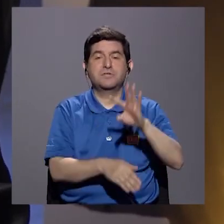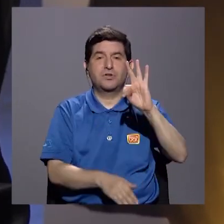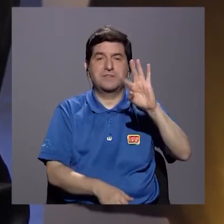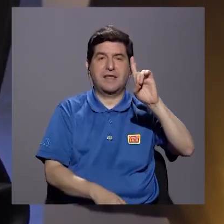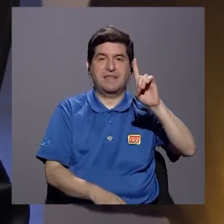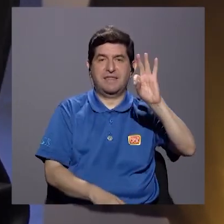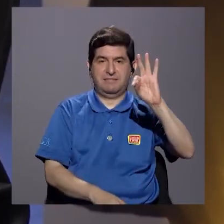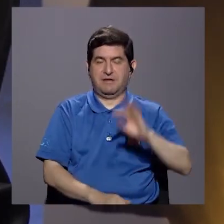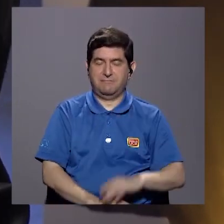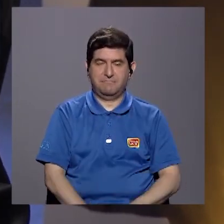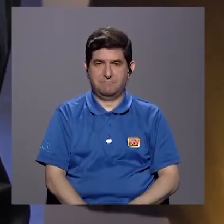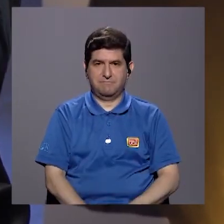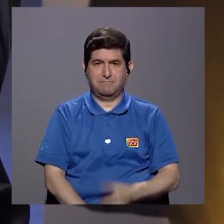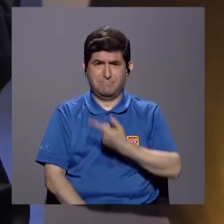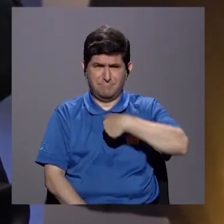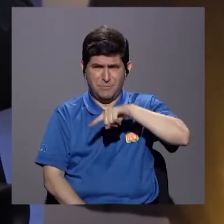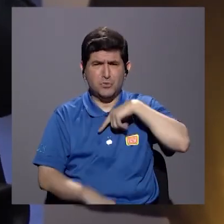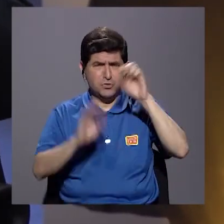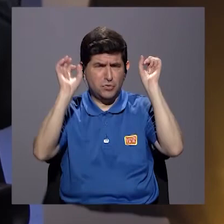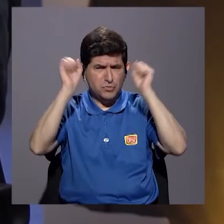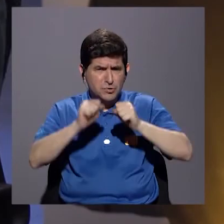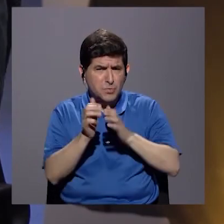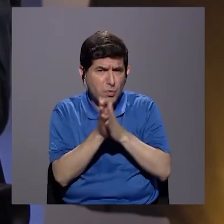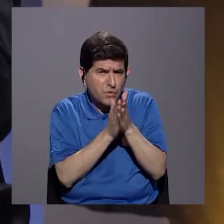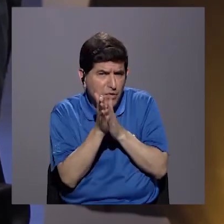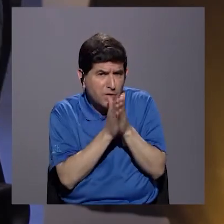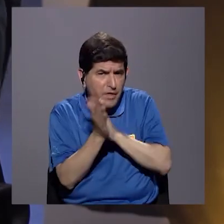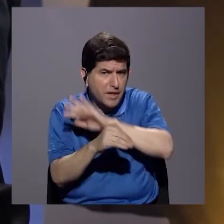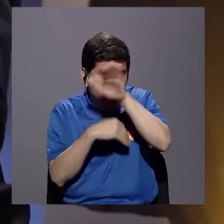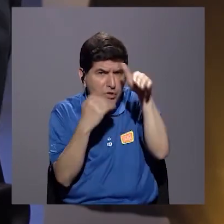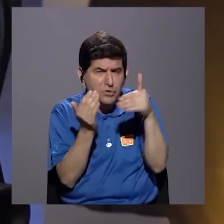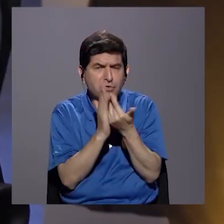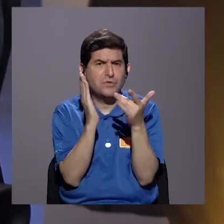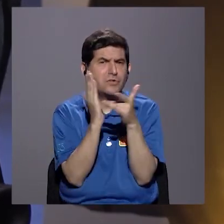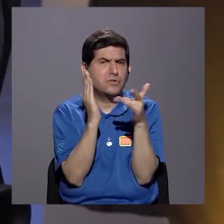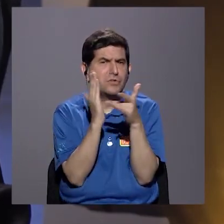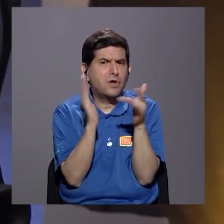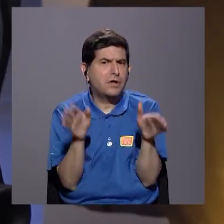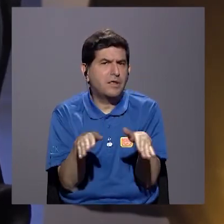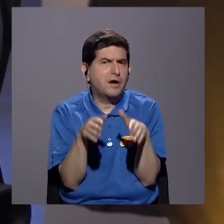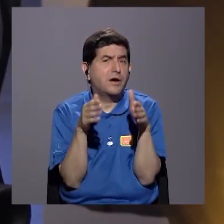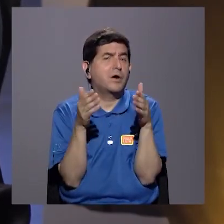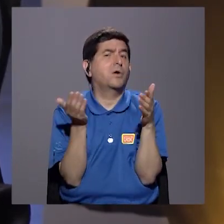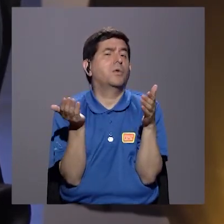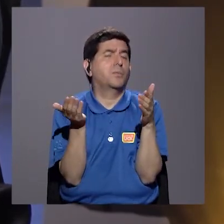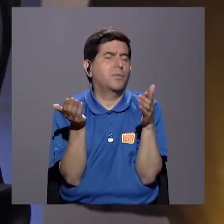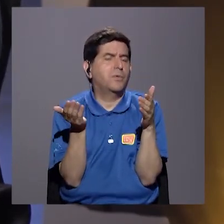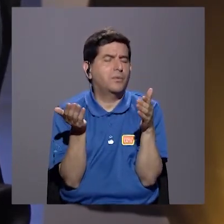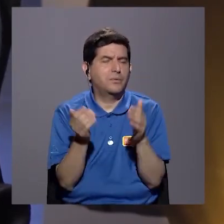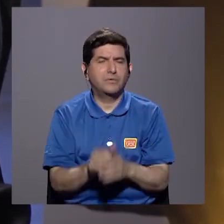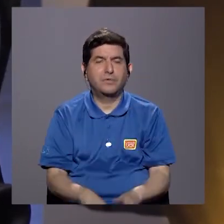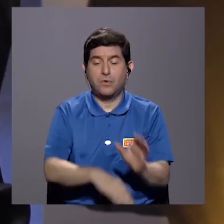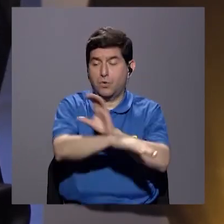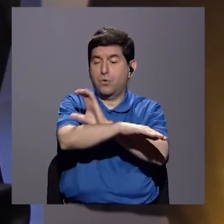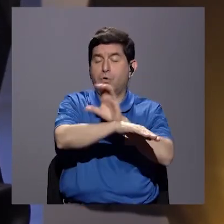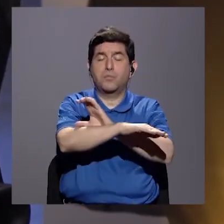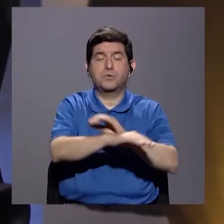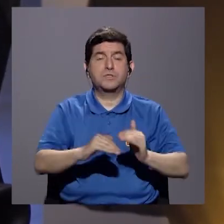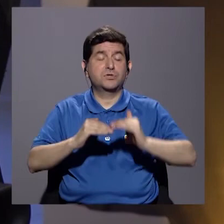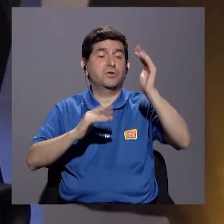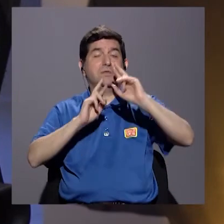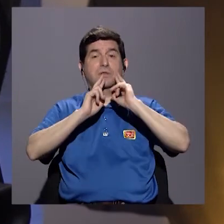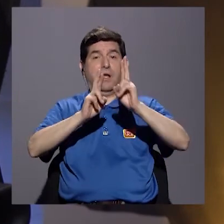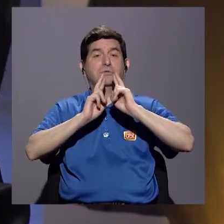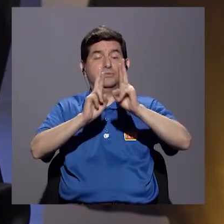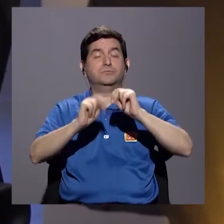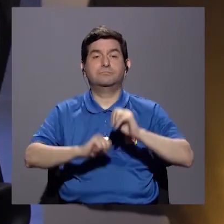digital, por ejemplo, que es lo que viene. Bueno, ¿cómo podemos nosotros aprovechar todo ese tipo de tecnologías? ¿Verdad? Computación de